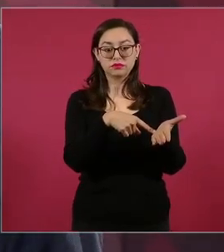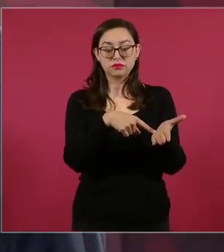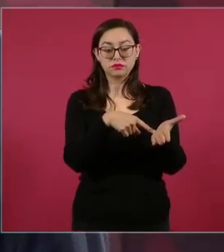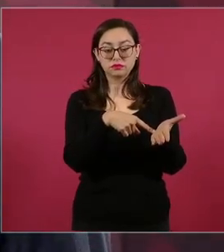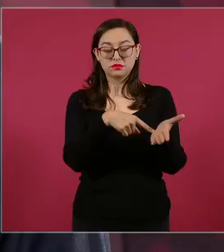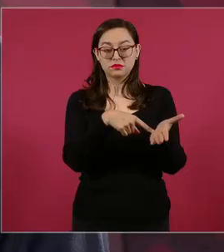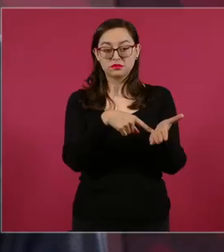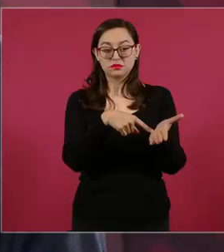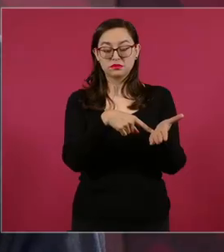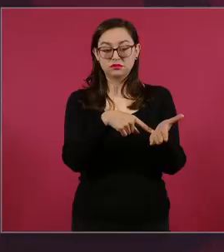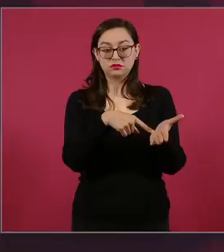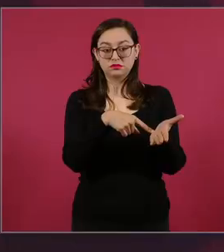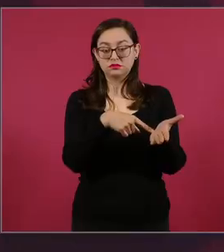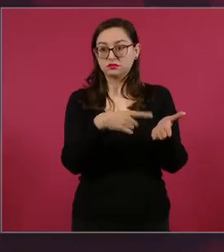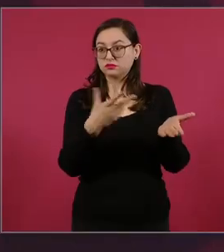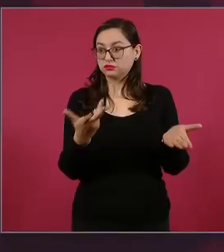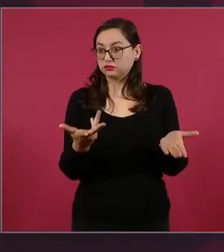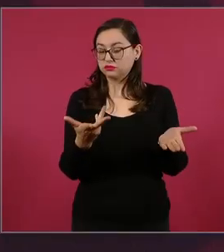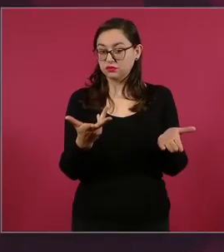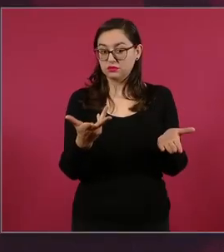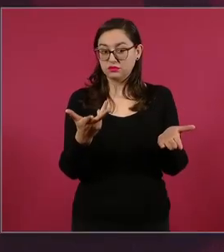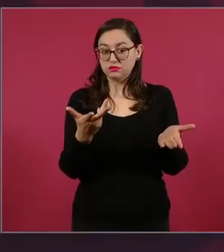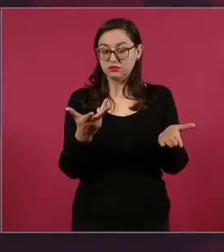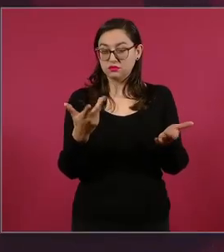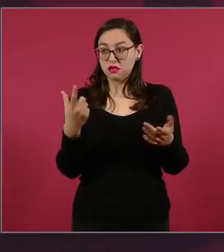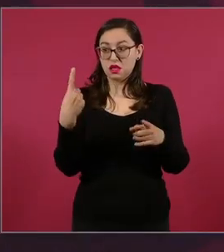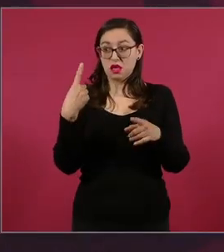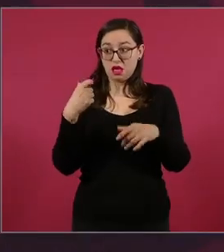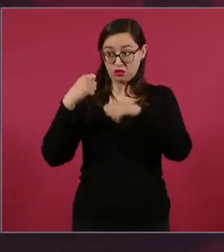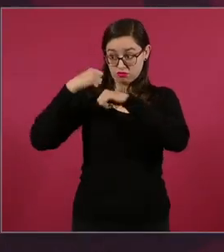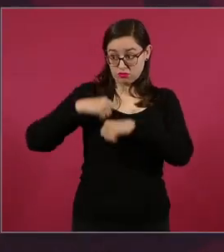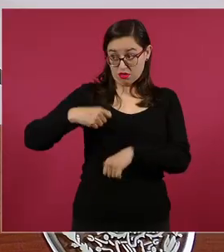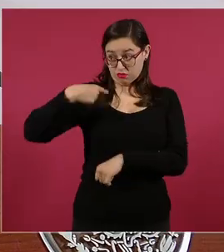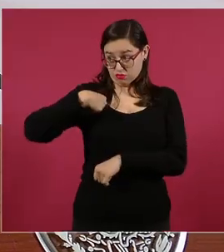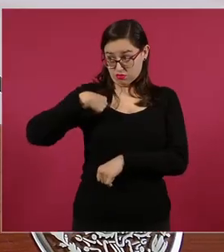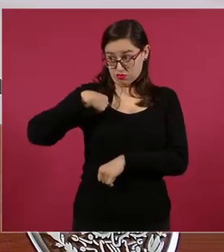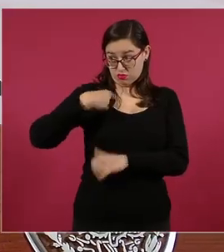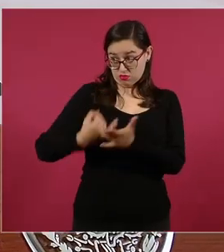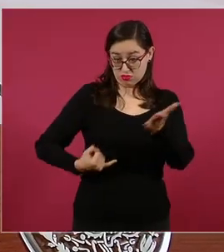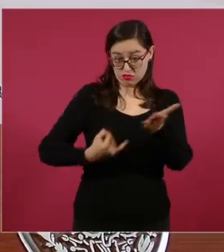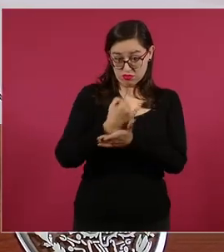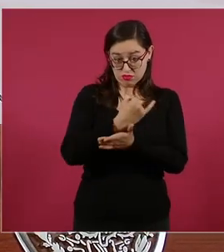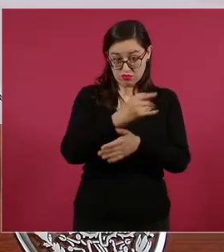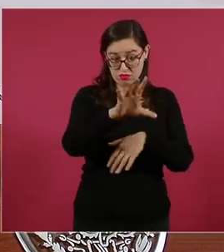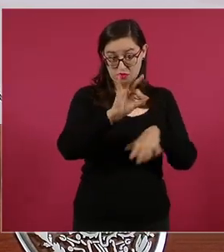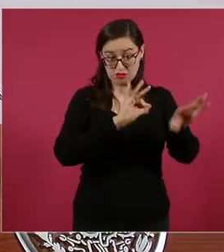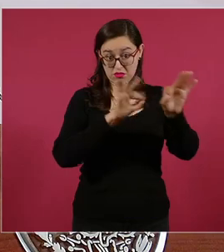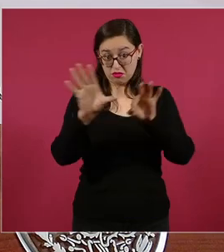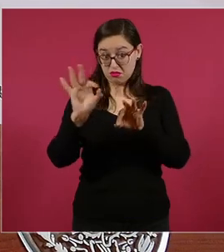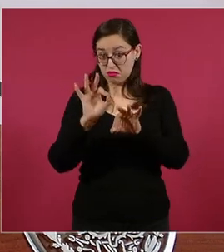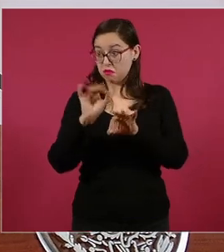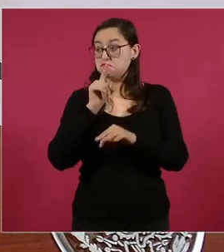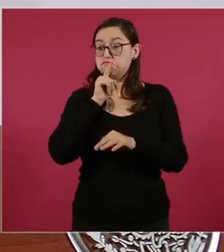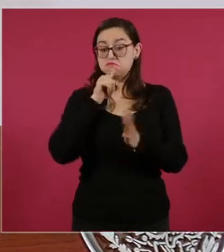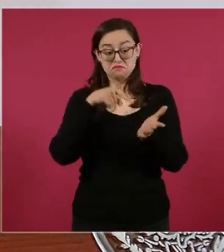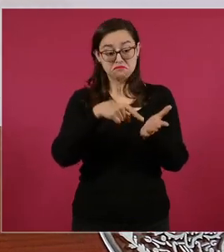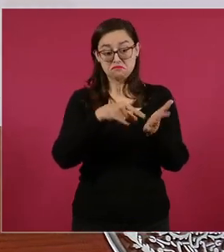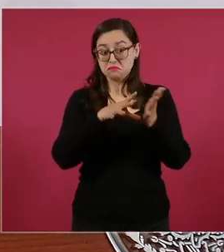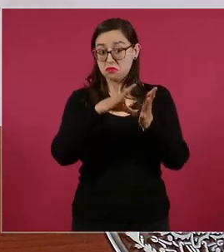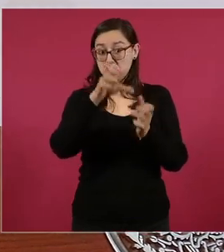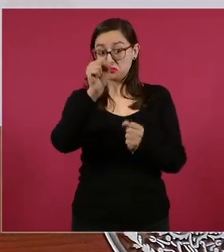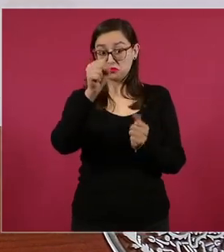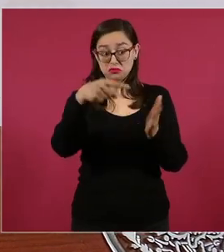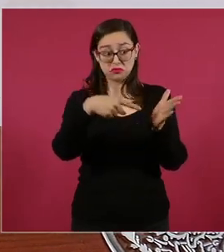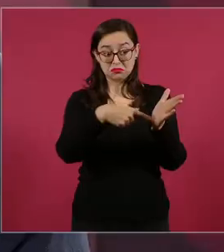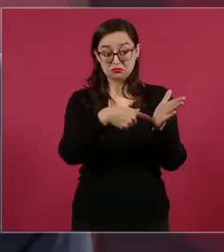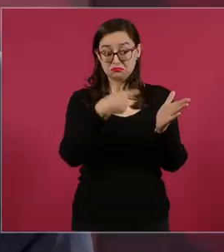La Constitución establece de que los plurinominales